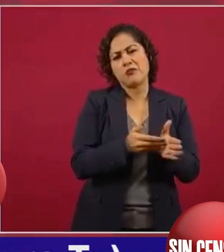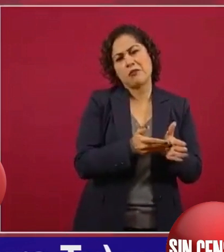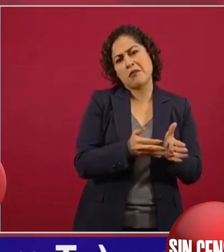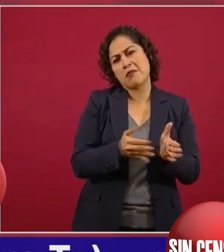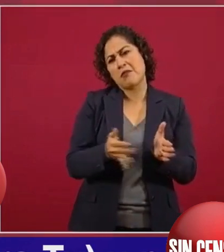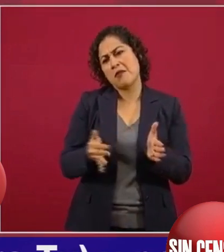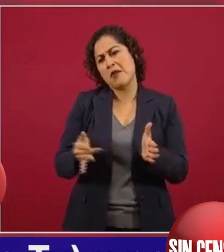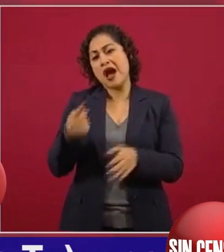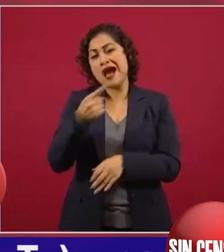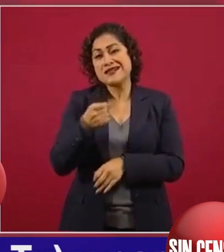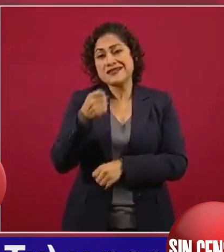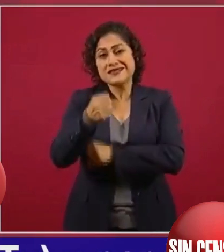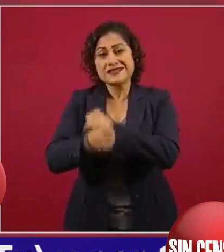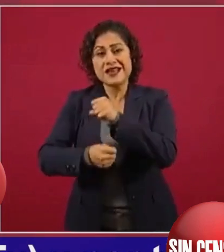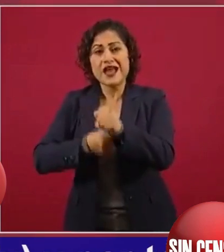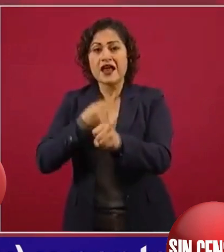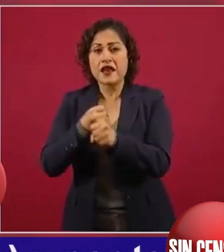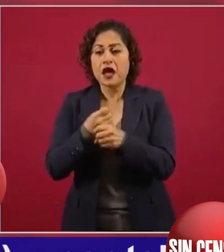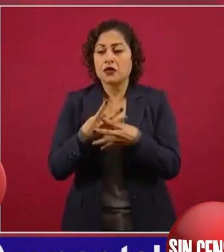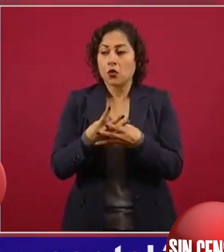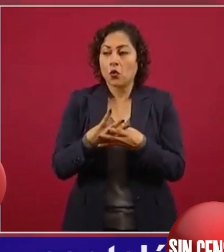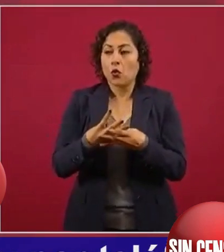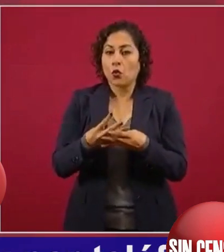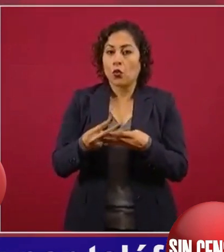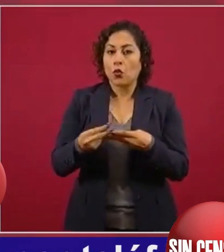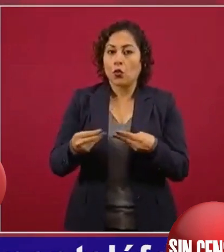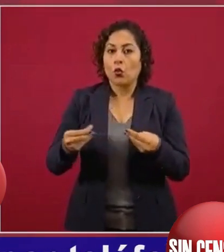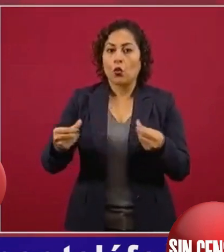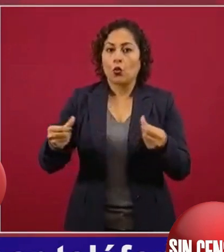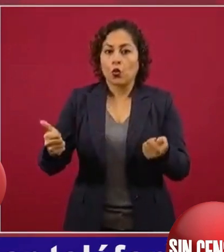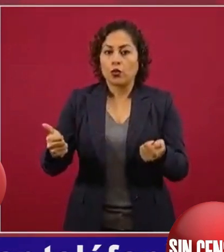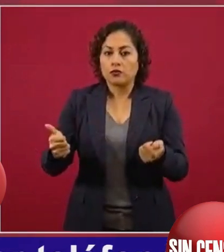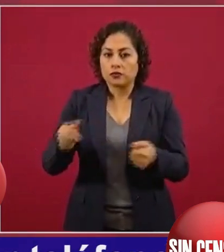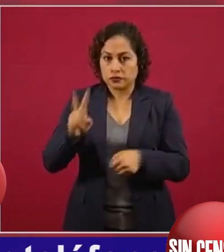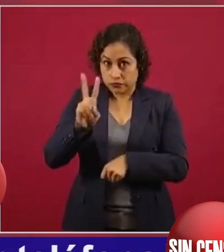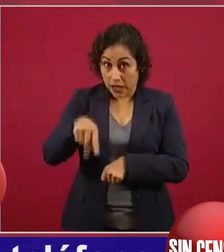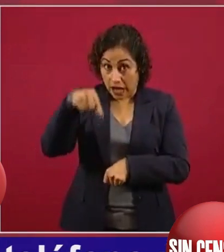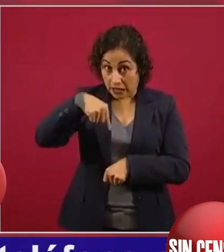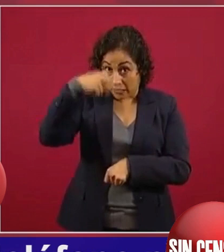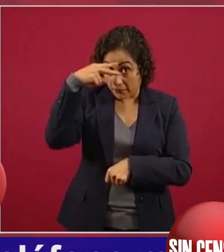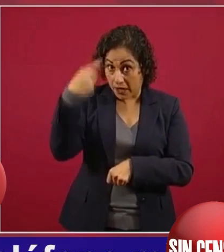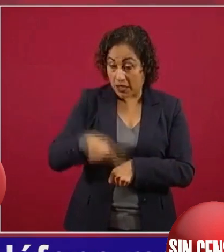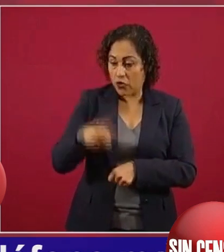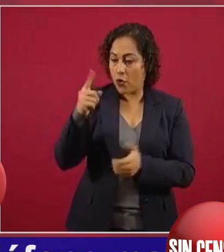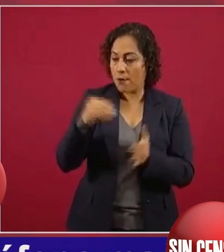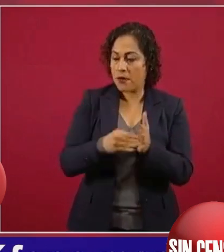O sea, la esclavitud en México fue abolida en 1914.